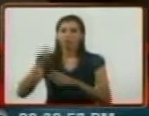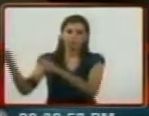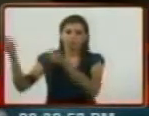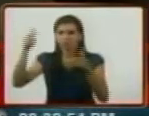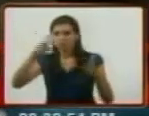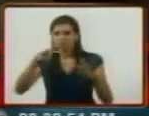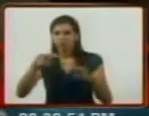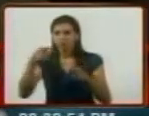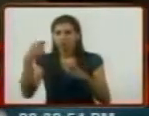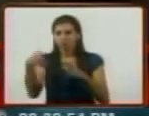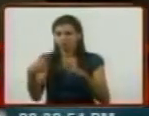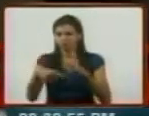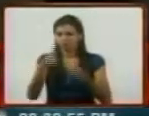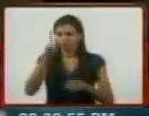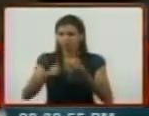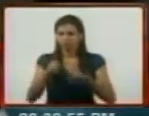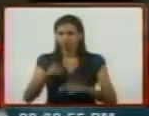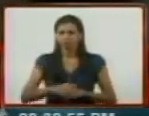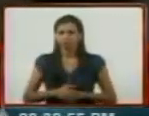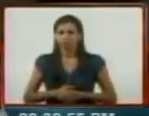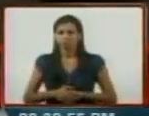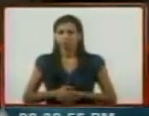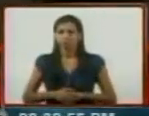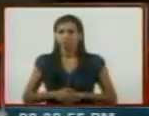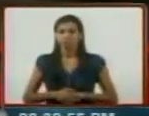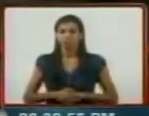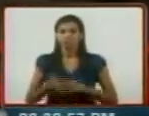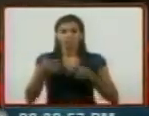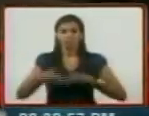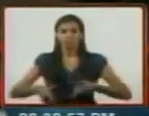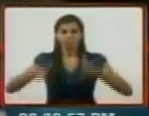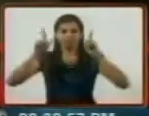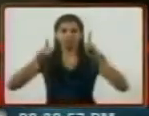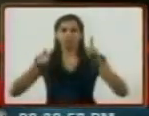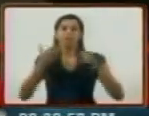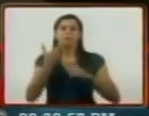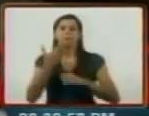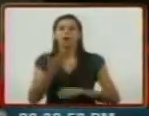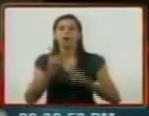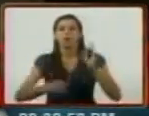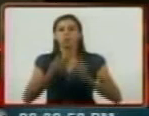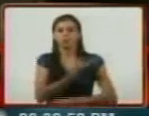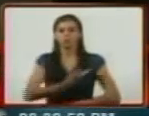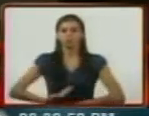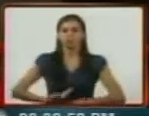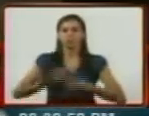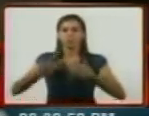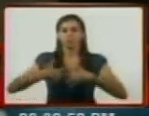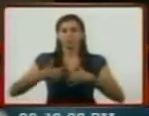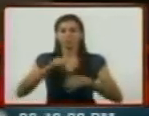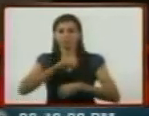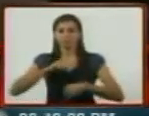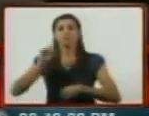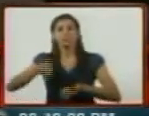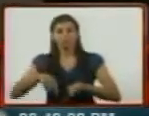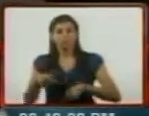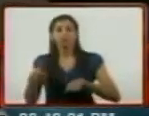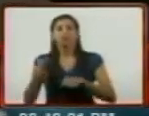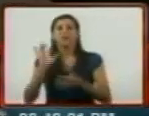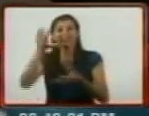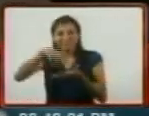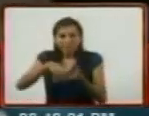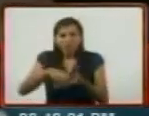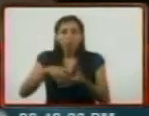nos permite y le permite al sector empresarial y al sector estatal poder modernizar el parque industrial,